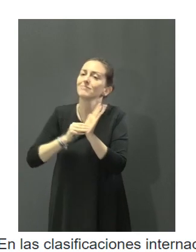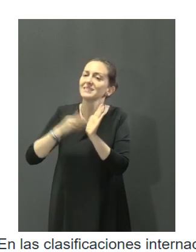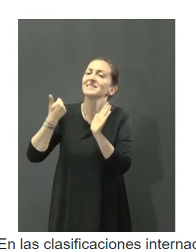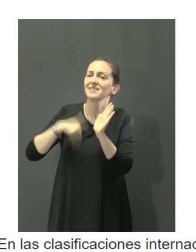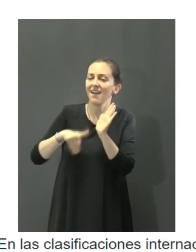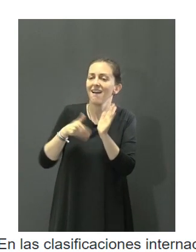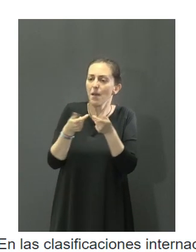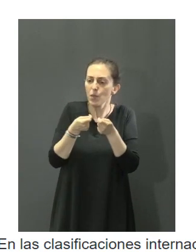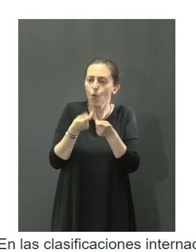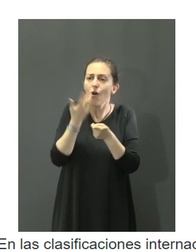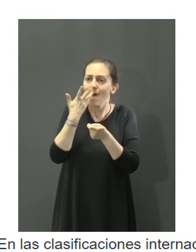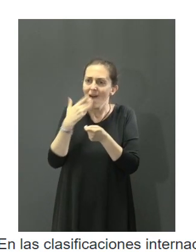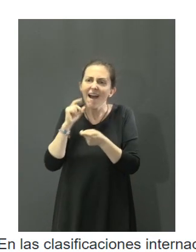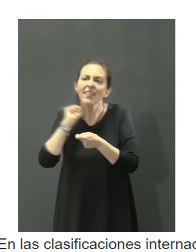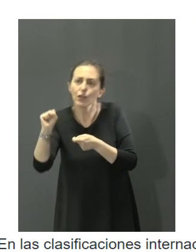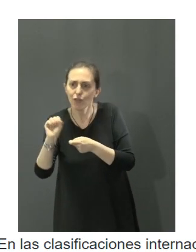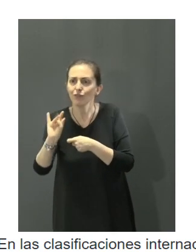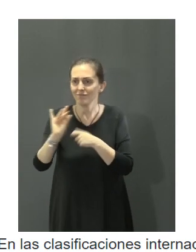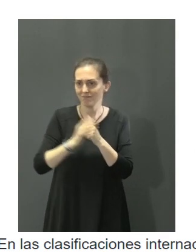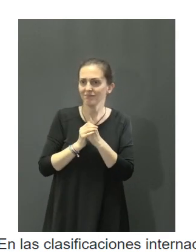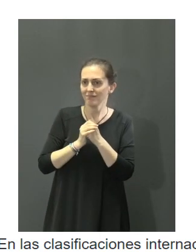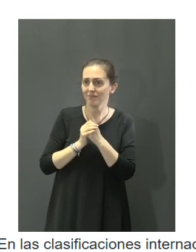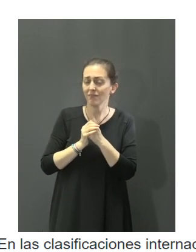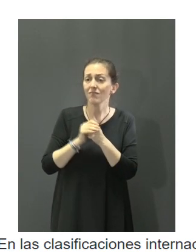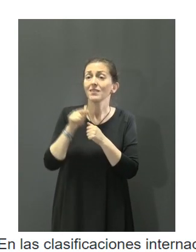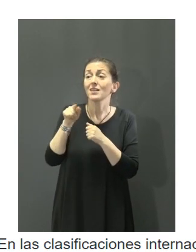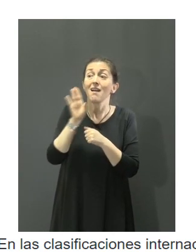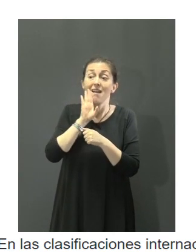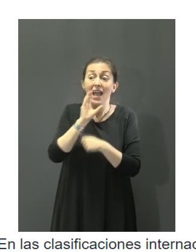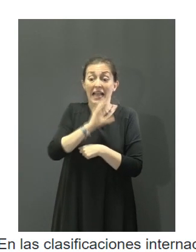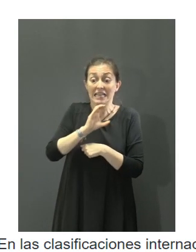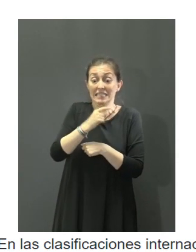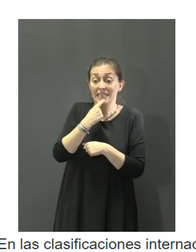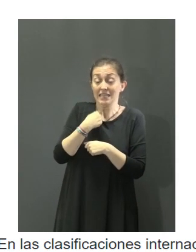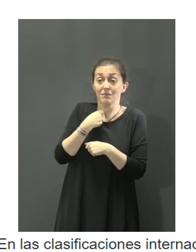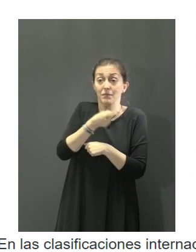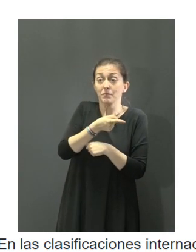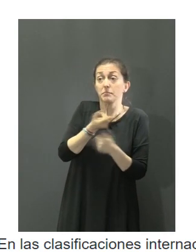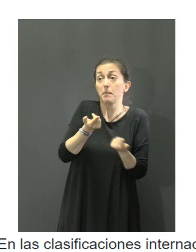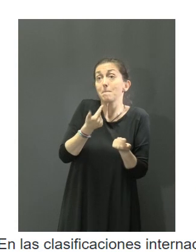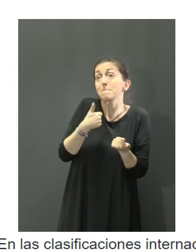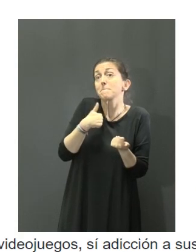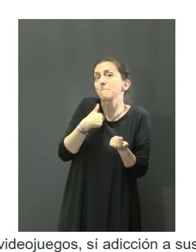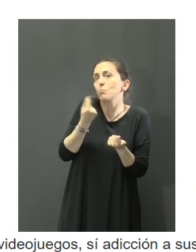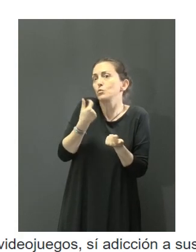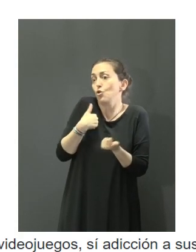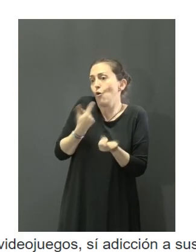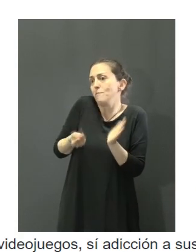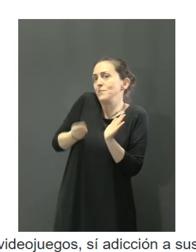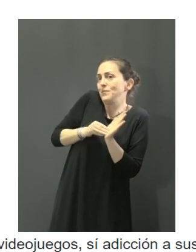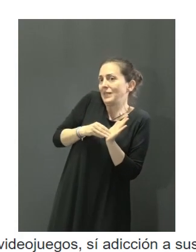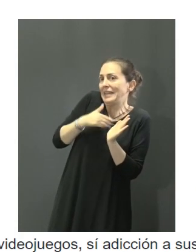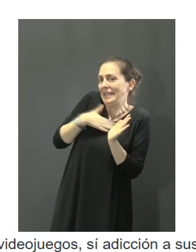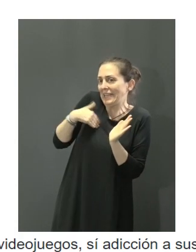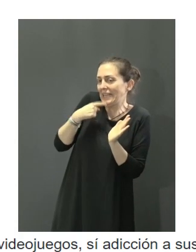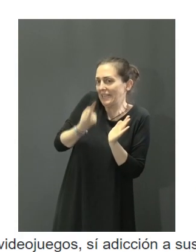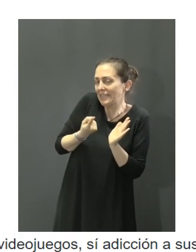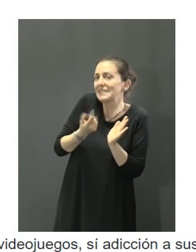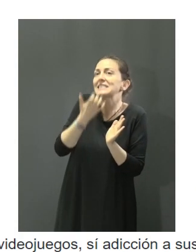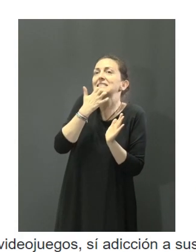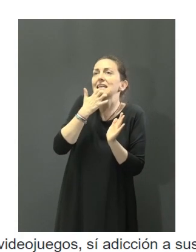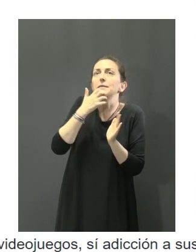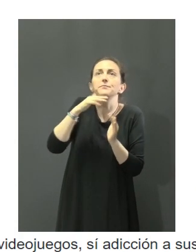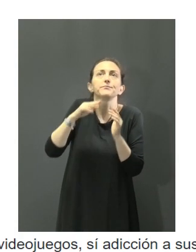a videojuegos. Entonces, como tú decías, Cristian, y bueno, pues mi pequeño granito de arena para que si nos